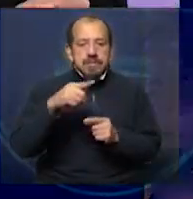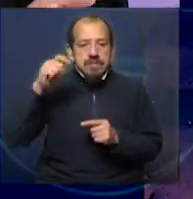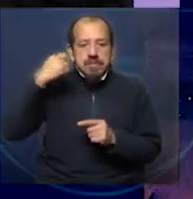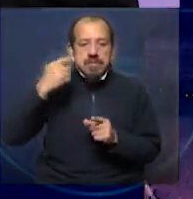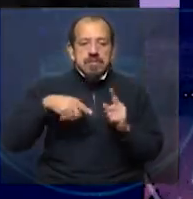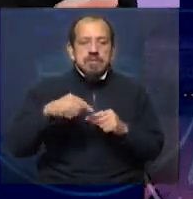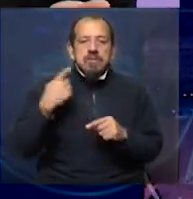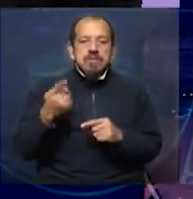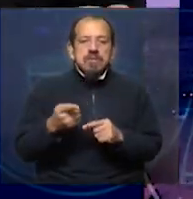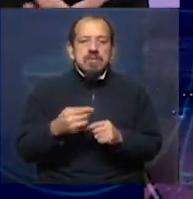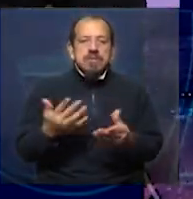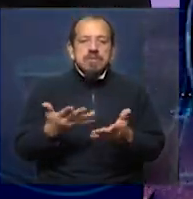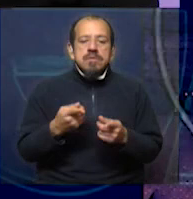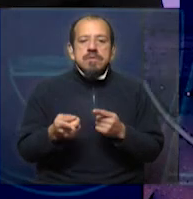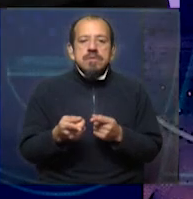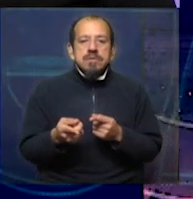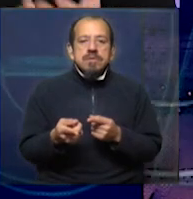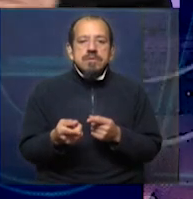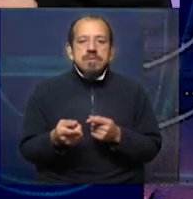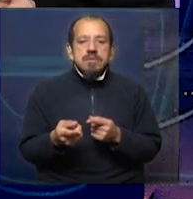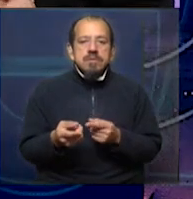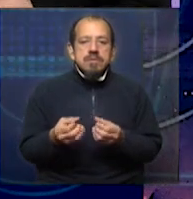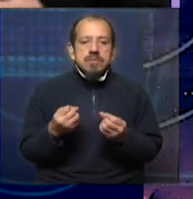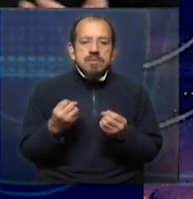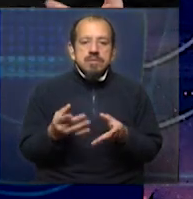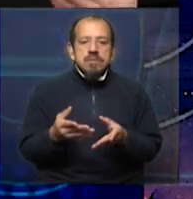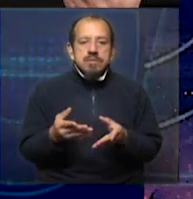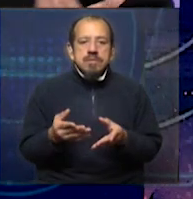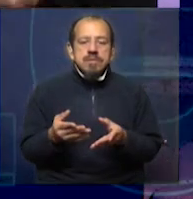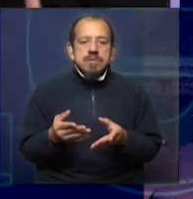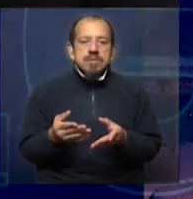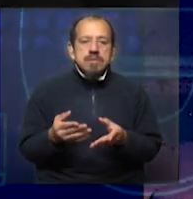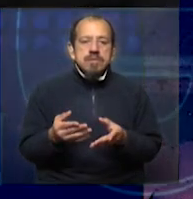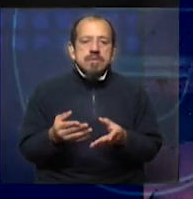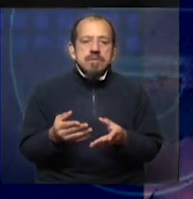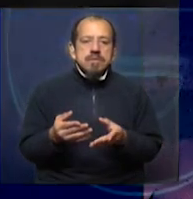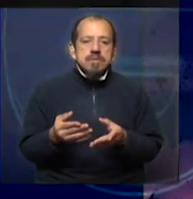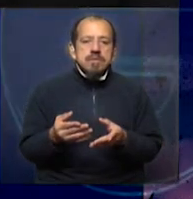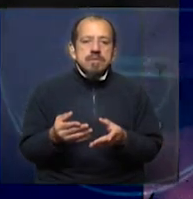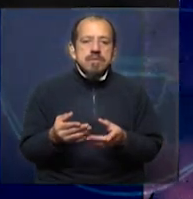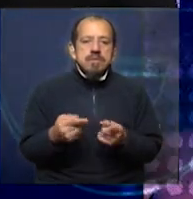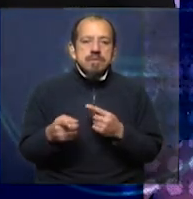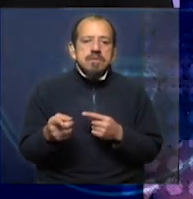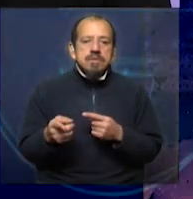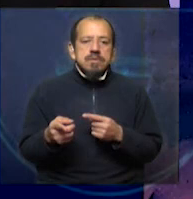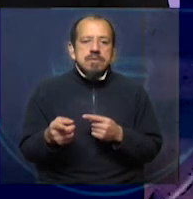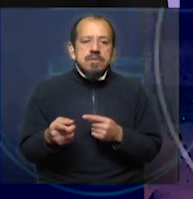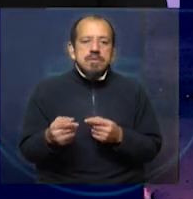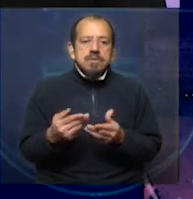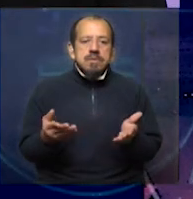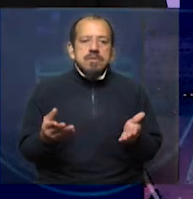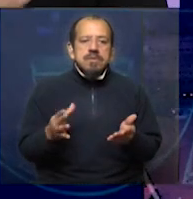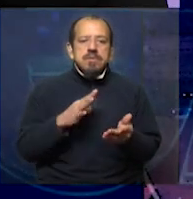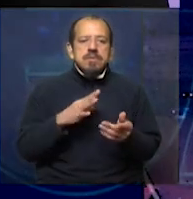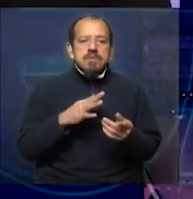conocemos ahora también, ¿no? Porque es eso, digo, esos talentos, digo, surgen y se